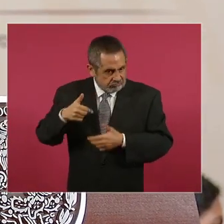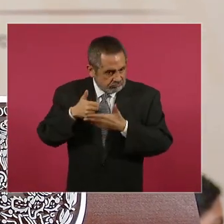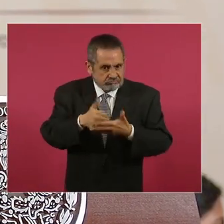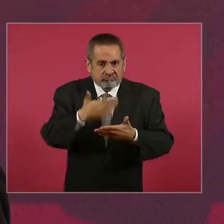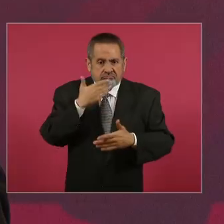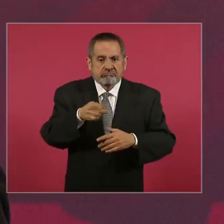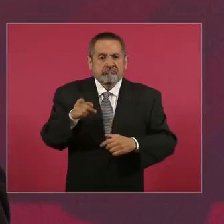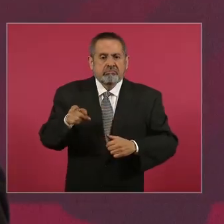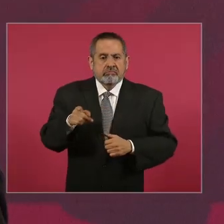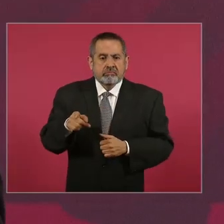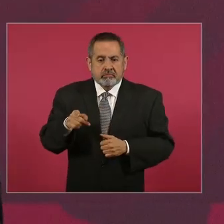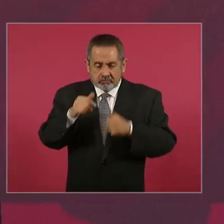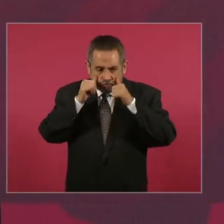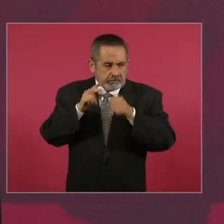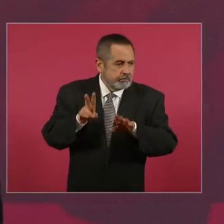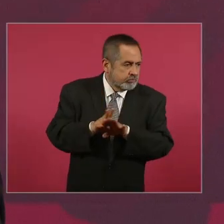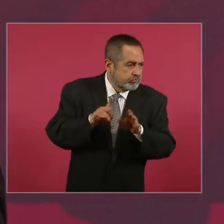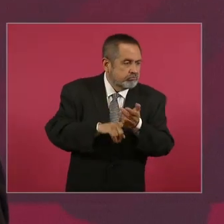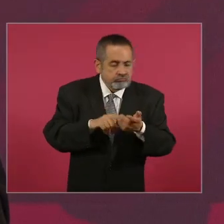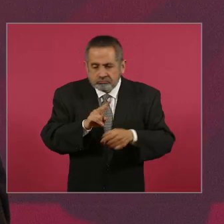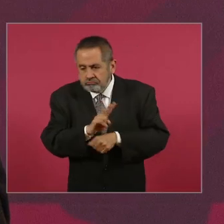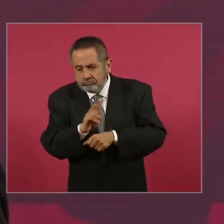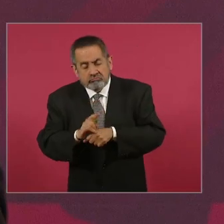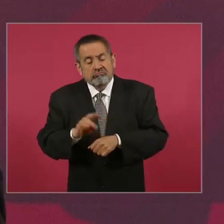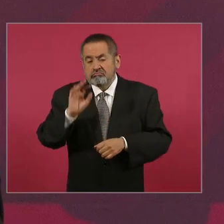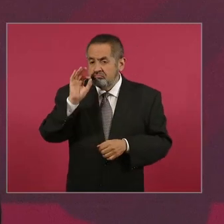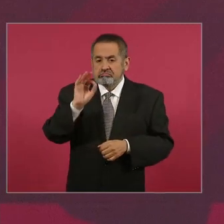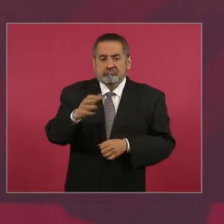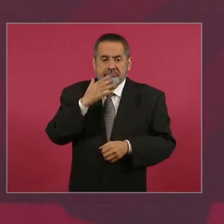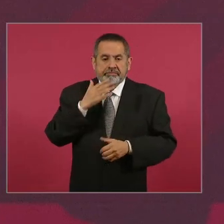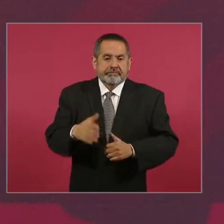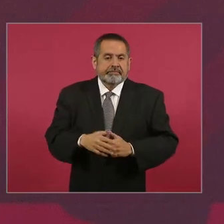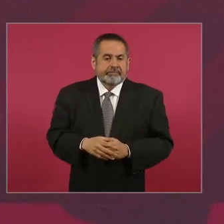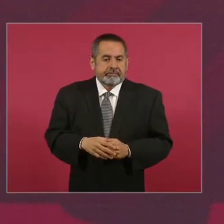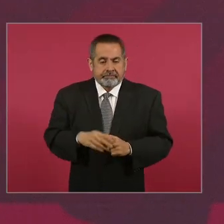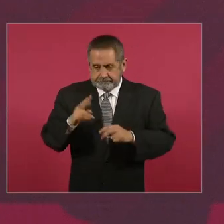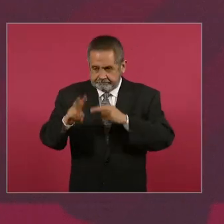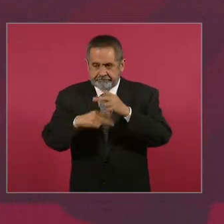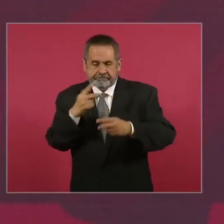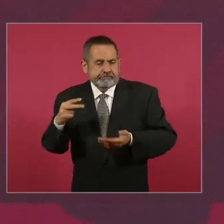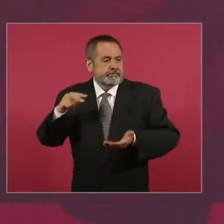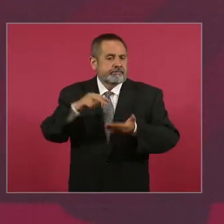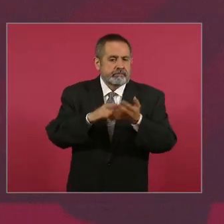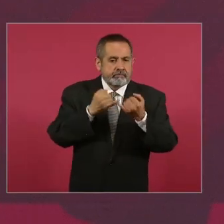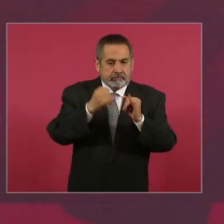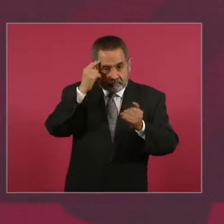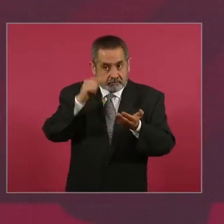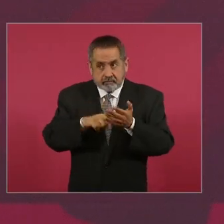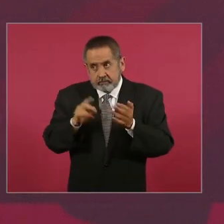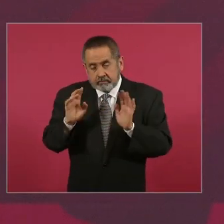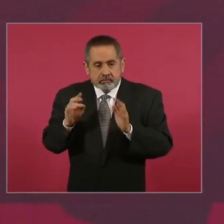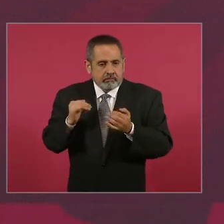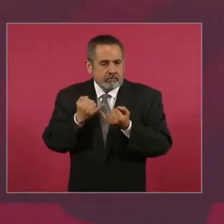que estuvo pendiente, va a estar ahí, creo yo,